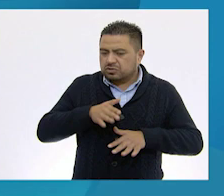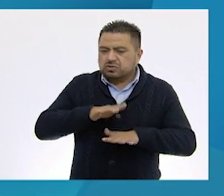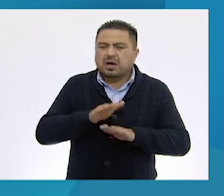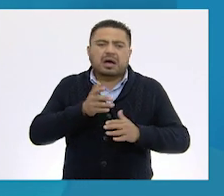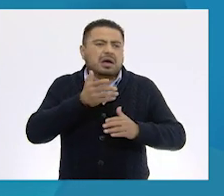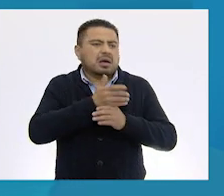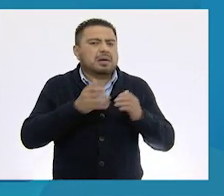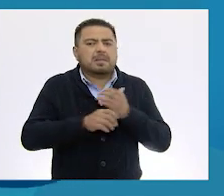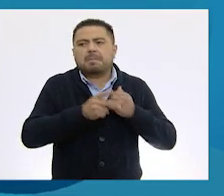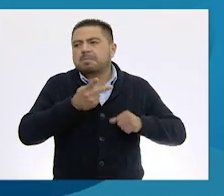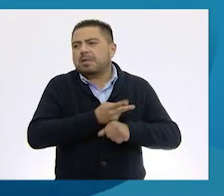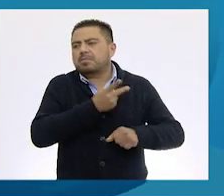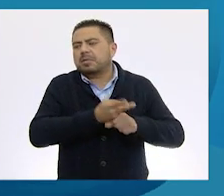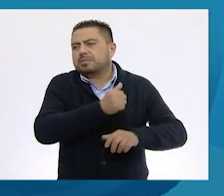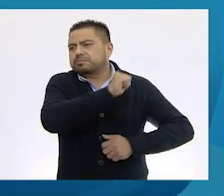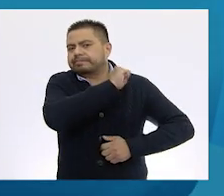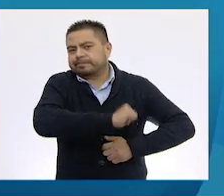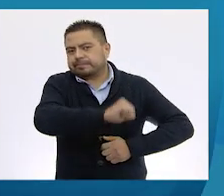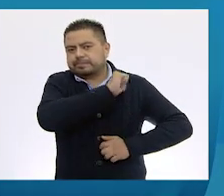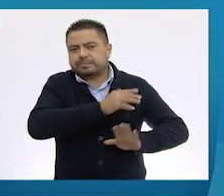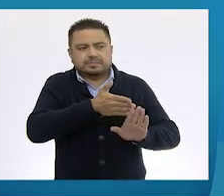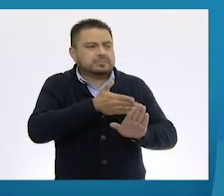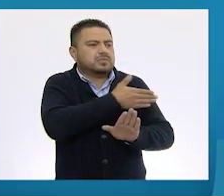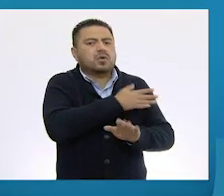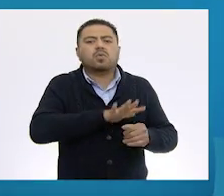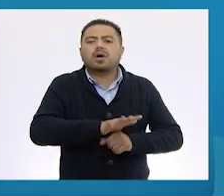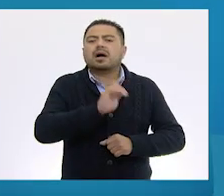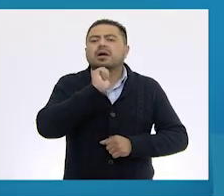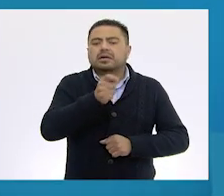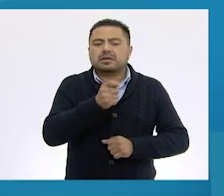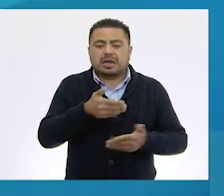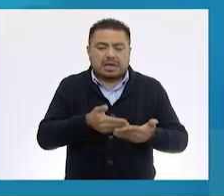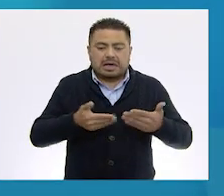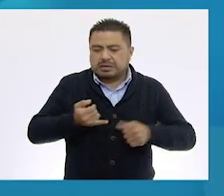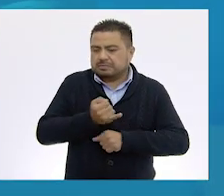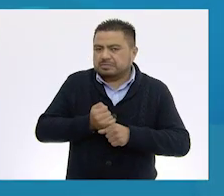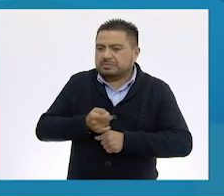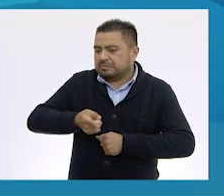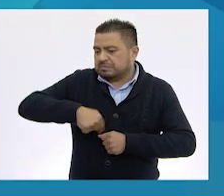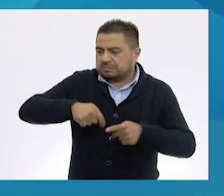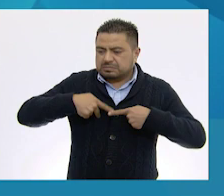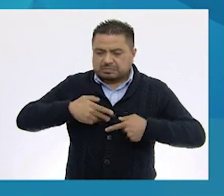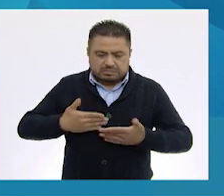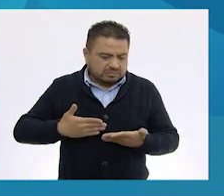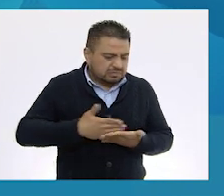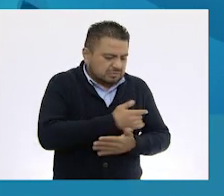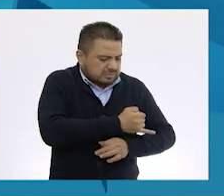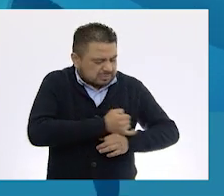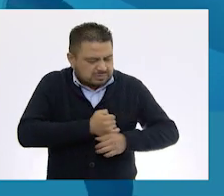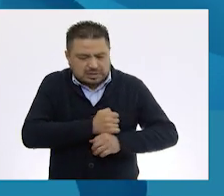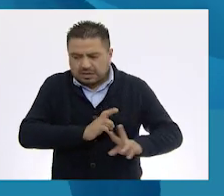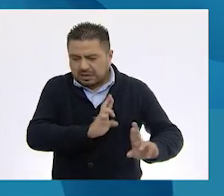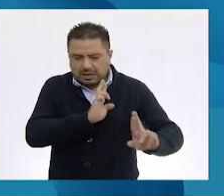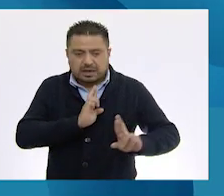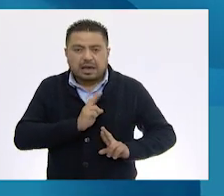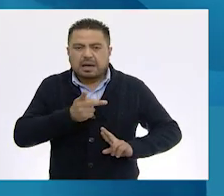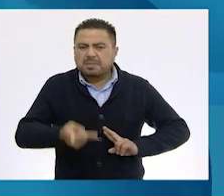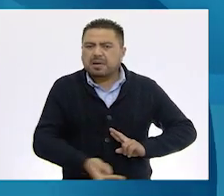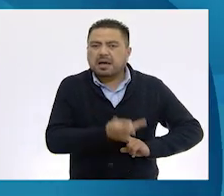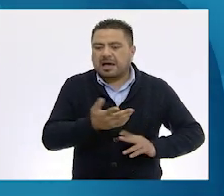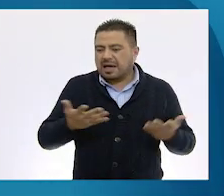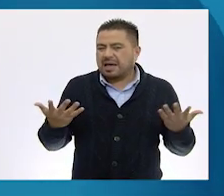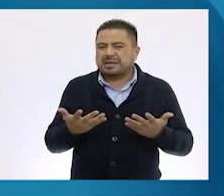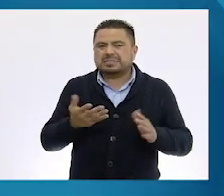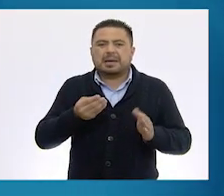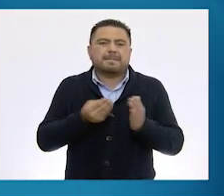hechos que han tenido lugar en el pasado y a las cuales recurren los investigadores para contestar sus preguntas, como la que